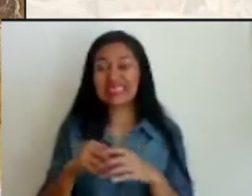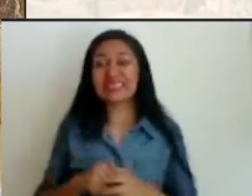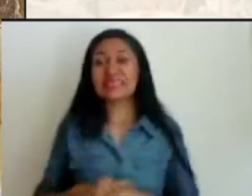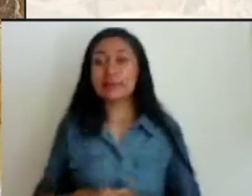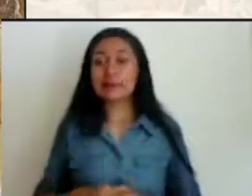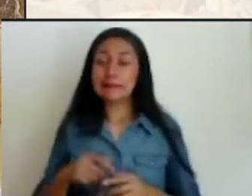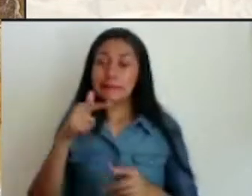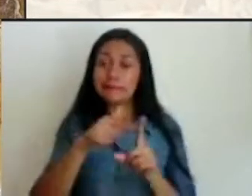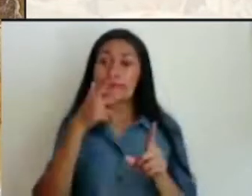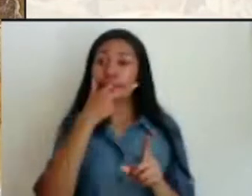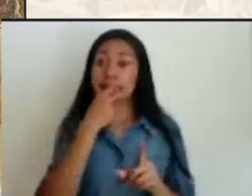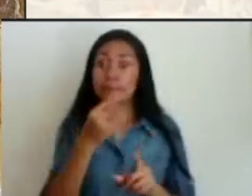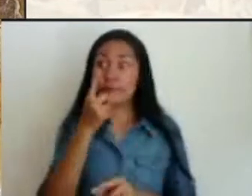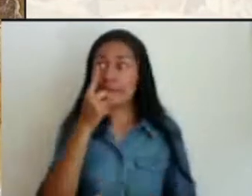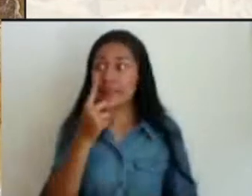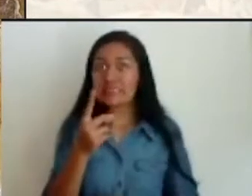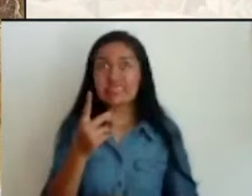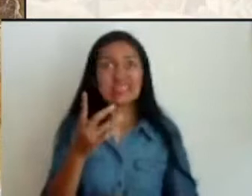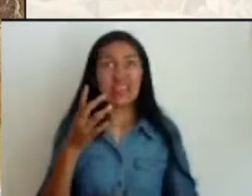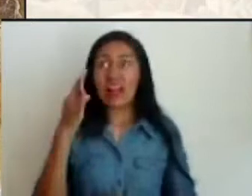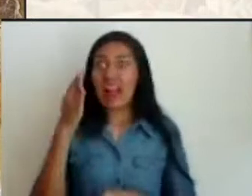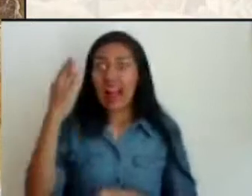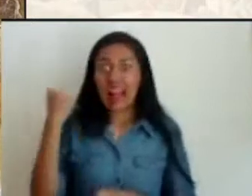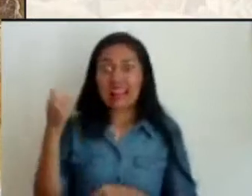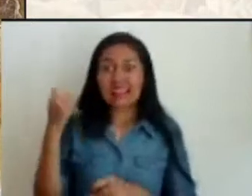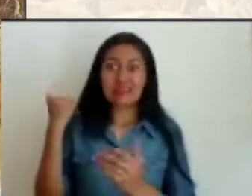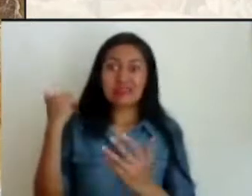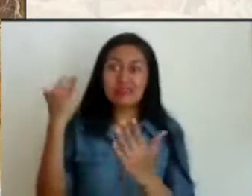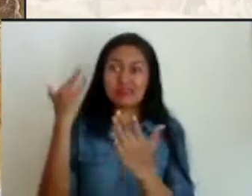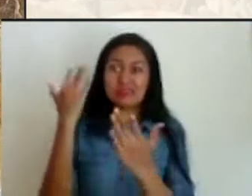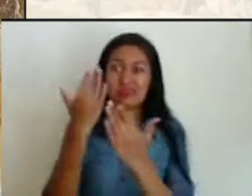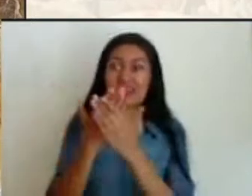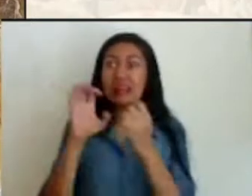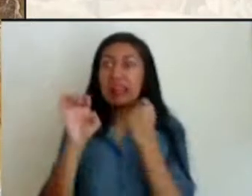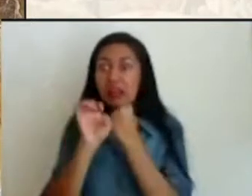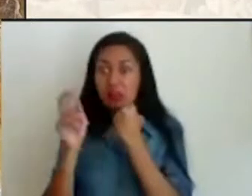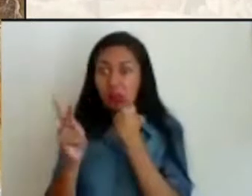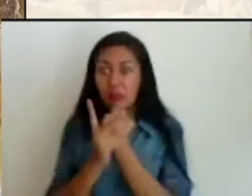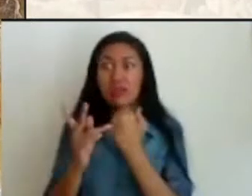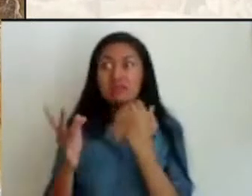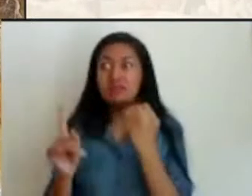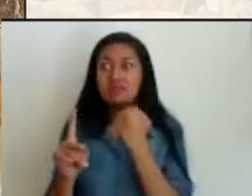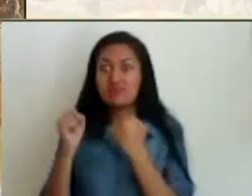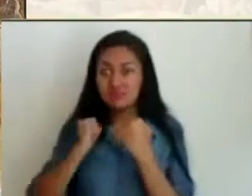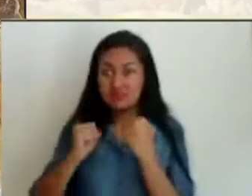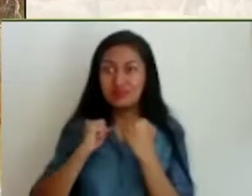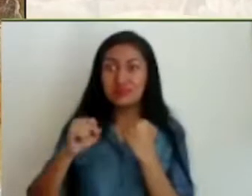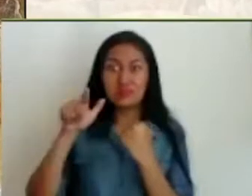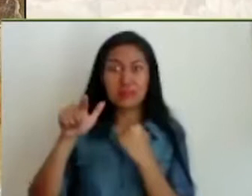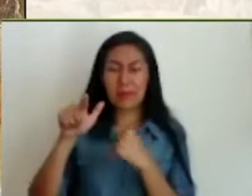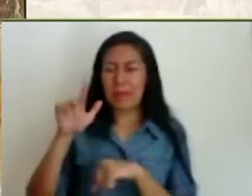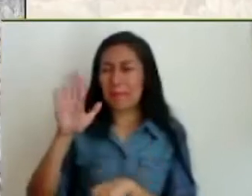quizá fue la epidemia más mortífera que afectó a Europa en el siglo XVII. En el autunno